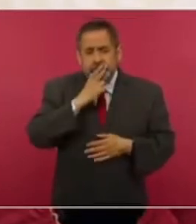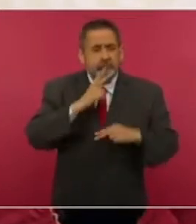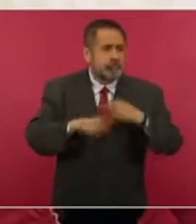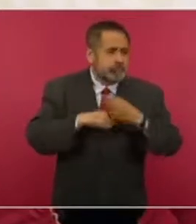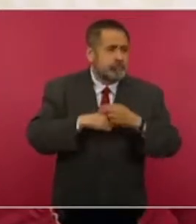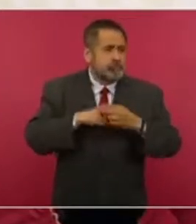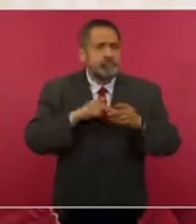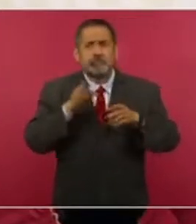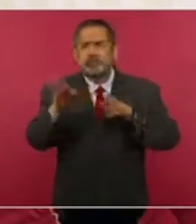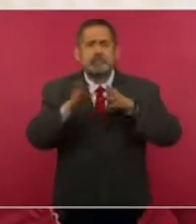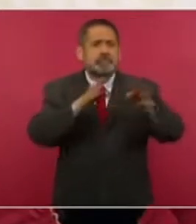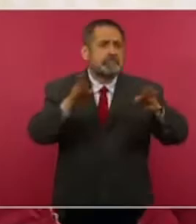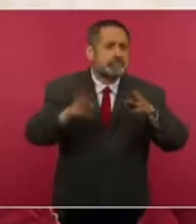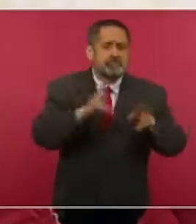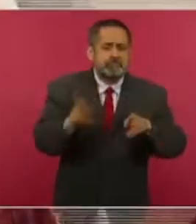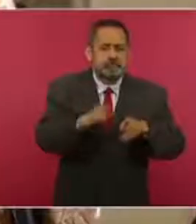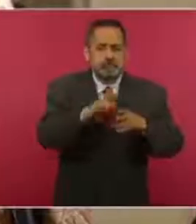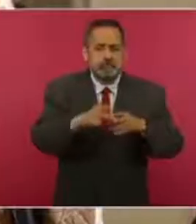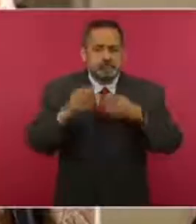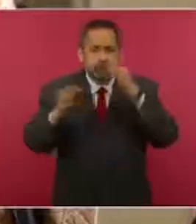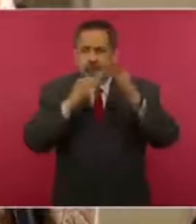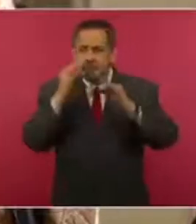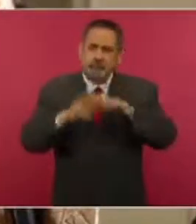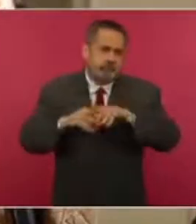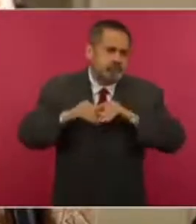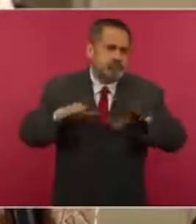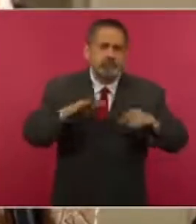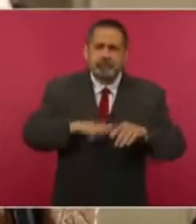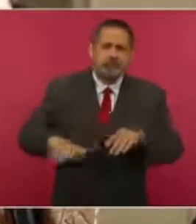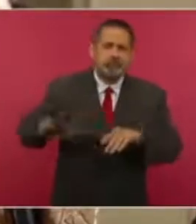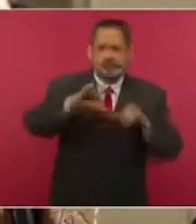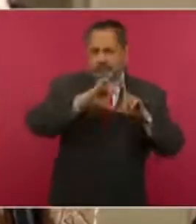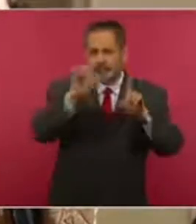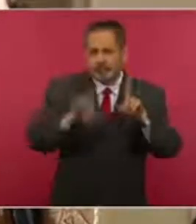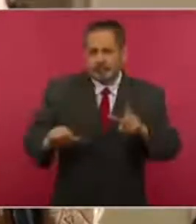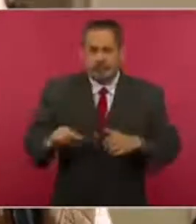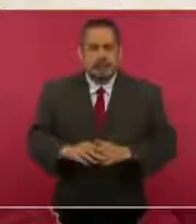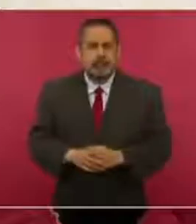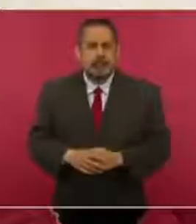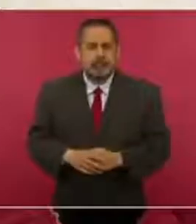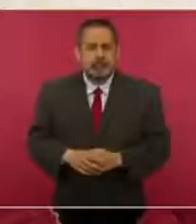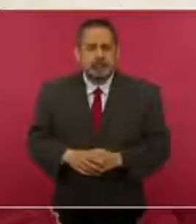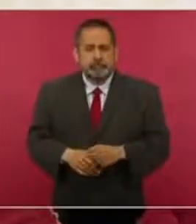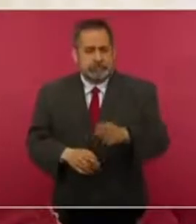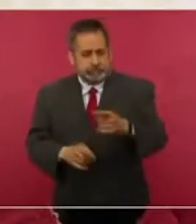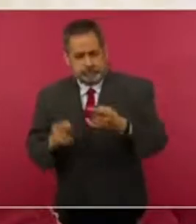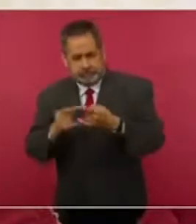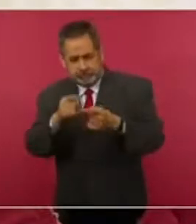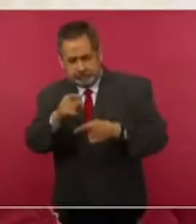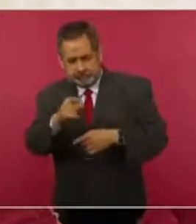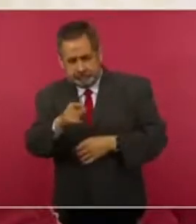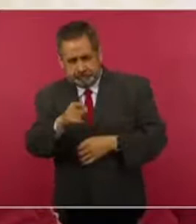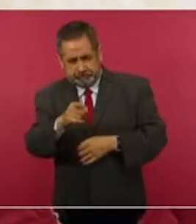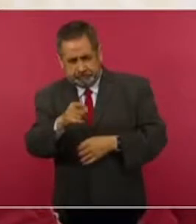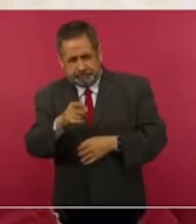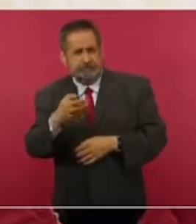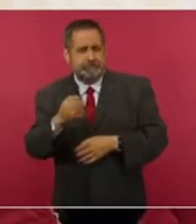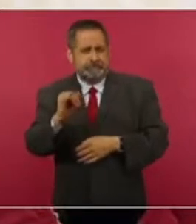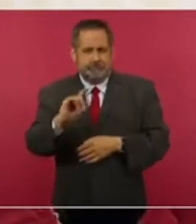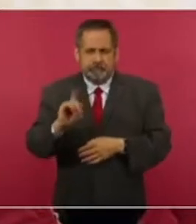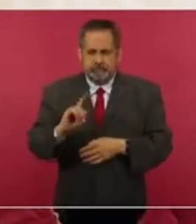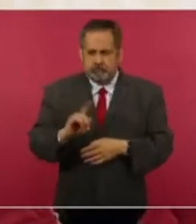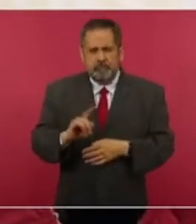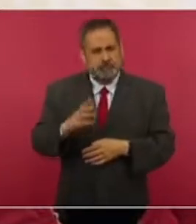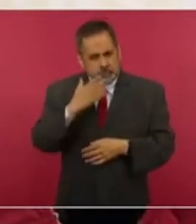se utilicen para una gran campaña de alfabetización nacional. Sí, no lo descartamos, o sea, y sí es